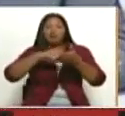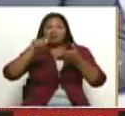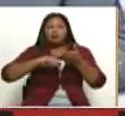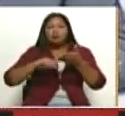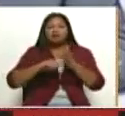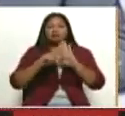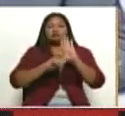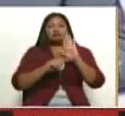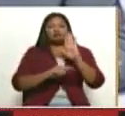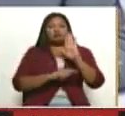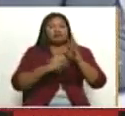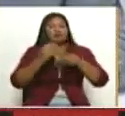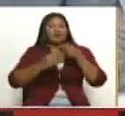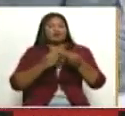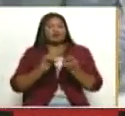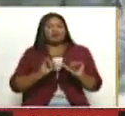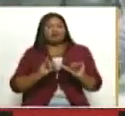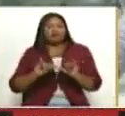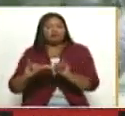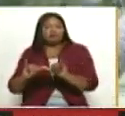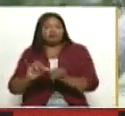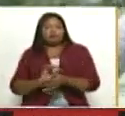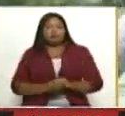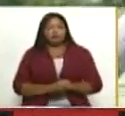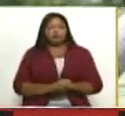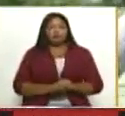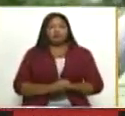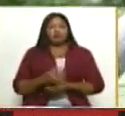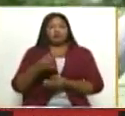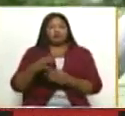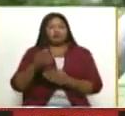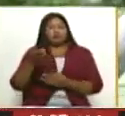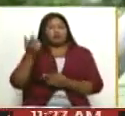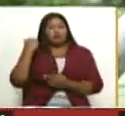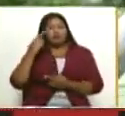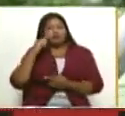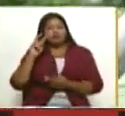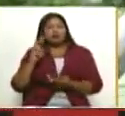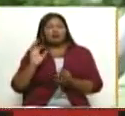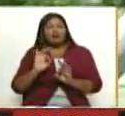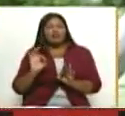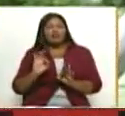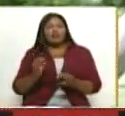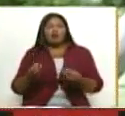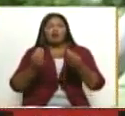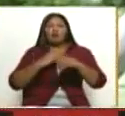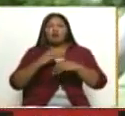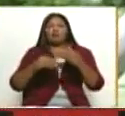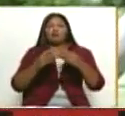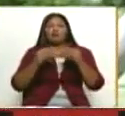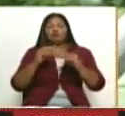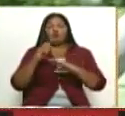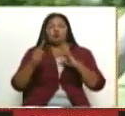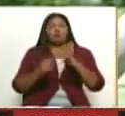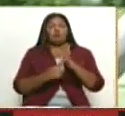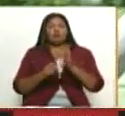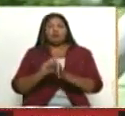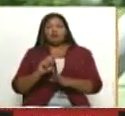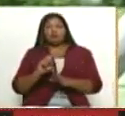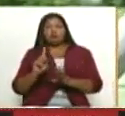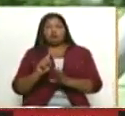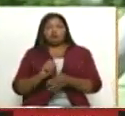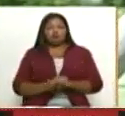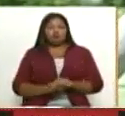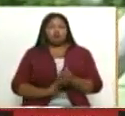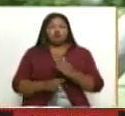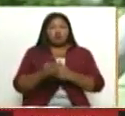se va implementando. O sea, se dejó atrás un precepto de que nada está acordado hasta que todo esté acordado. Eso no rige